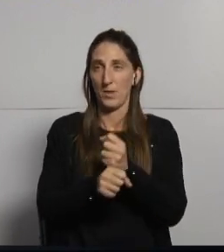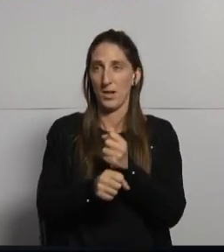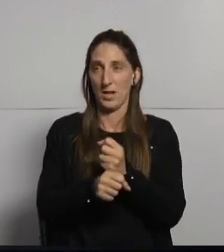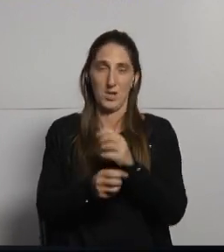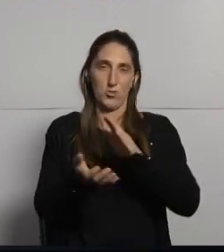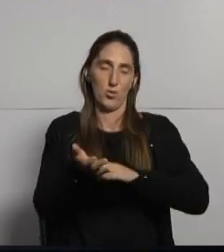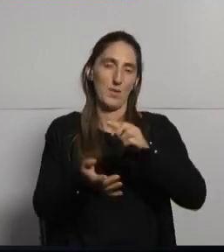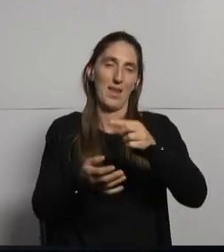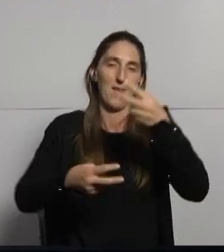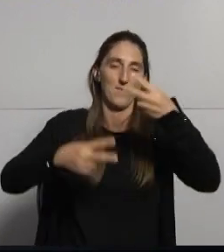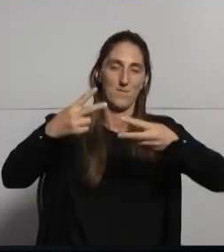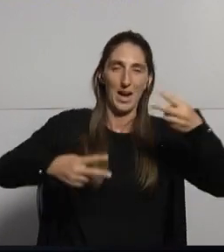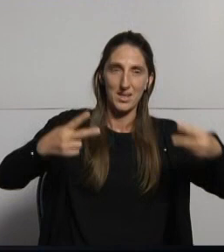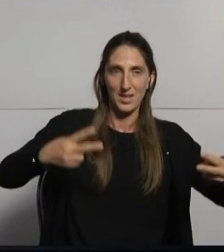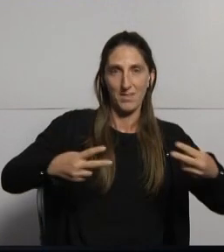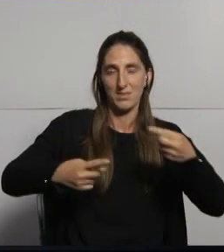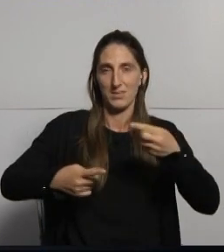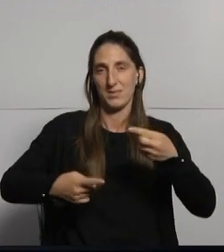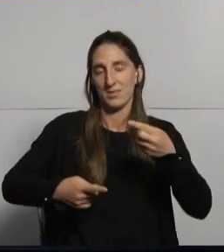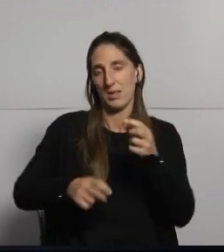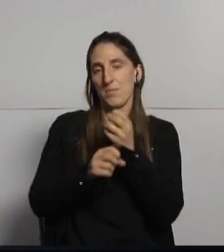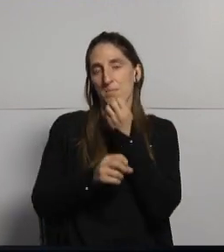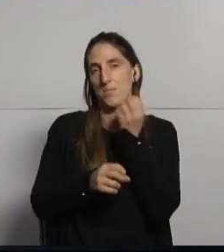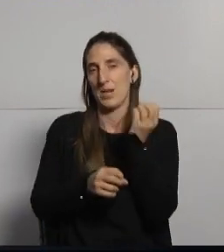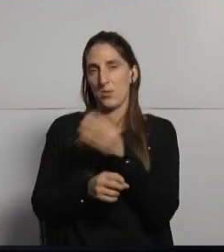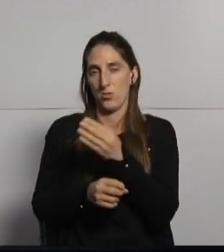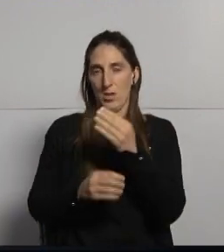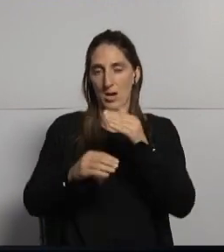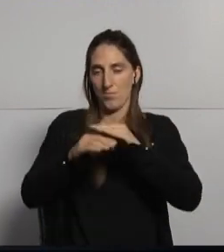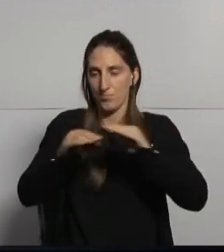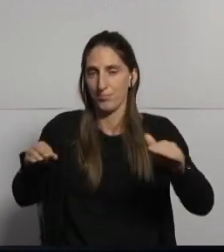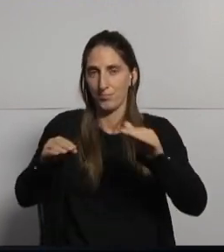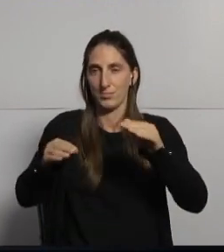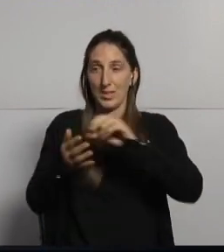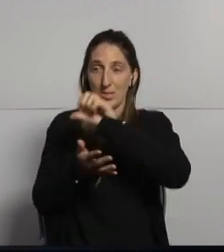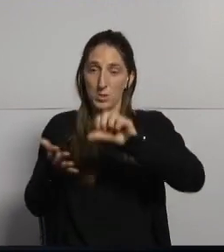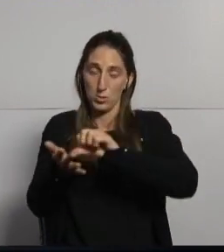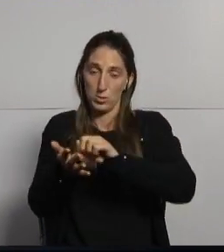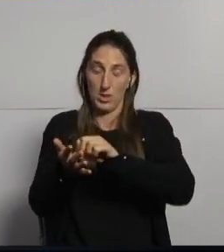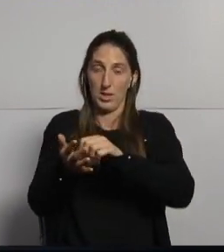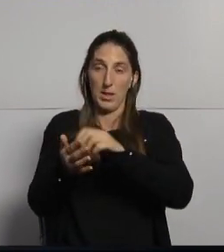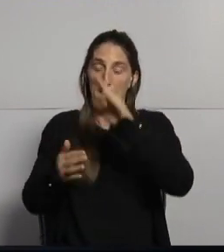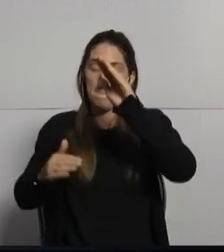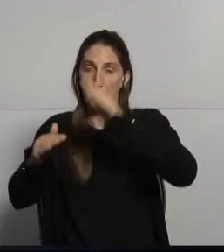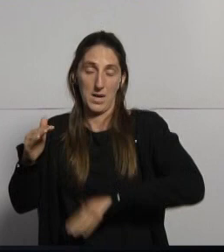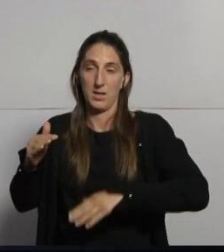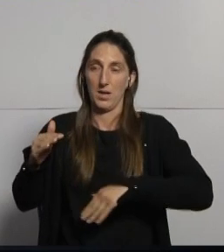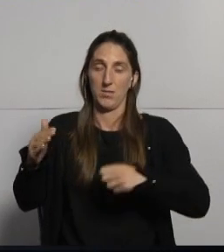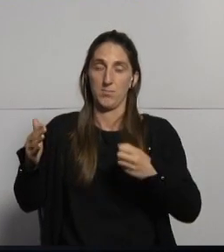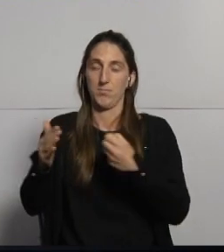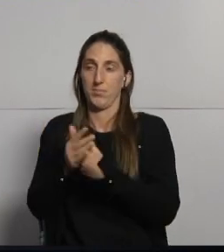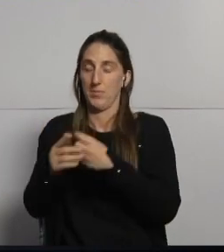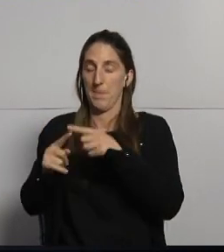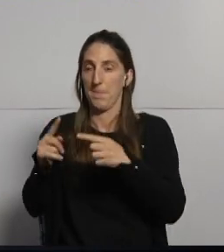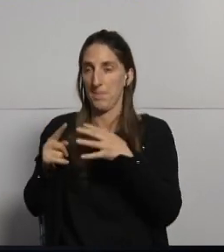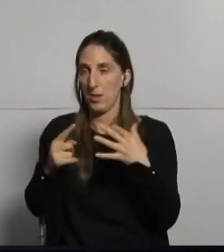aquellas variables que logren mejorar la sostenibilidad de una ciudad, ya sea minimizando el impacto sobre las variables de medio